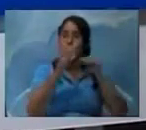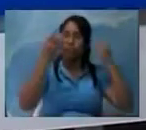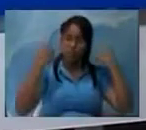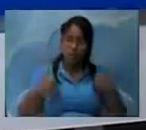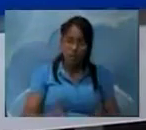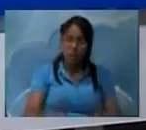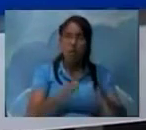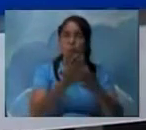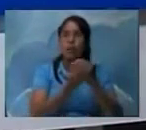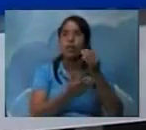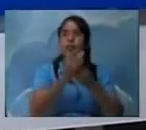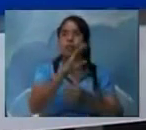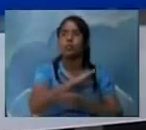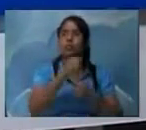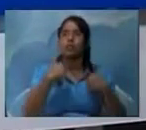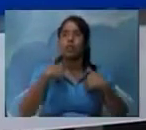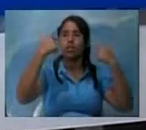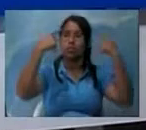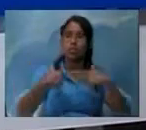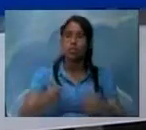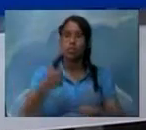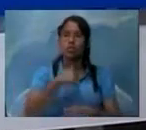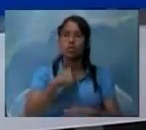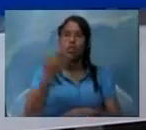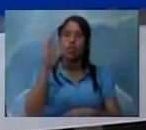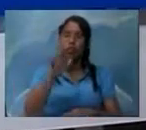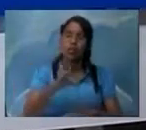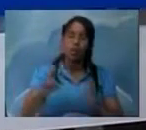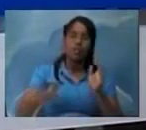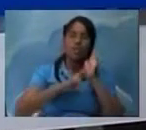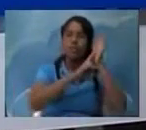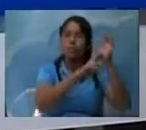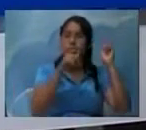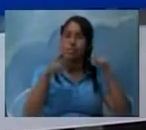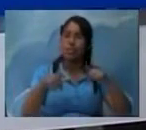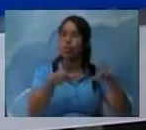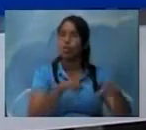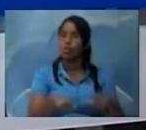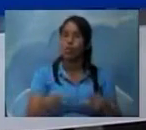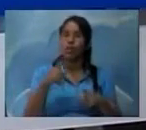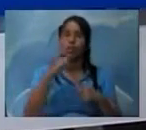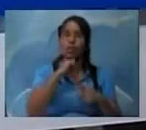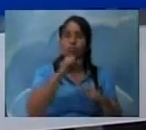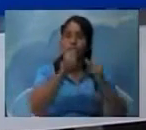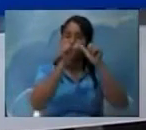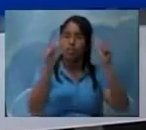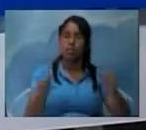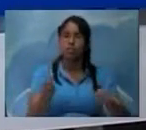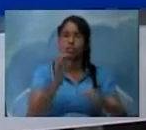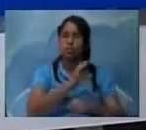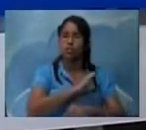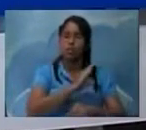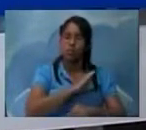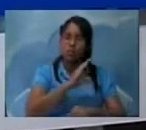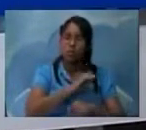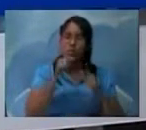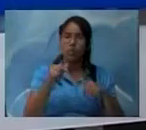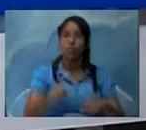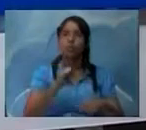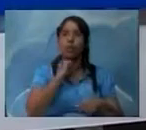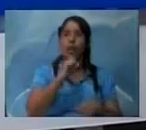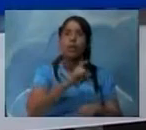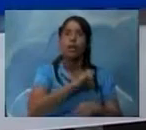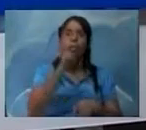las manos mías. Soy yo el que estoy ahí representado en una estatua costosa, ¿sabes? Es